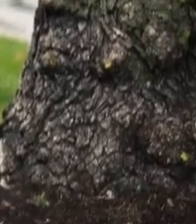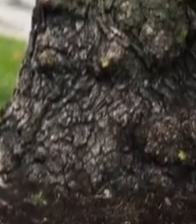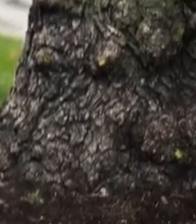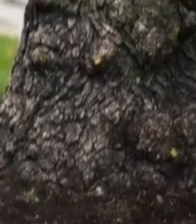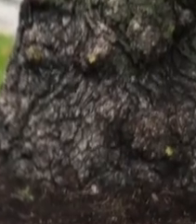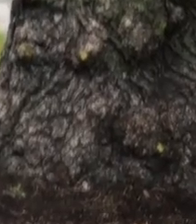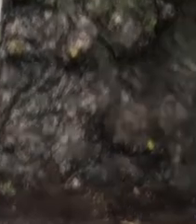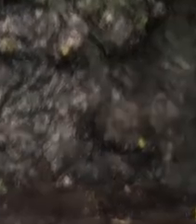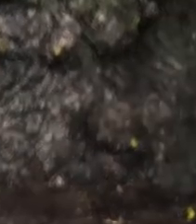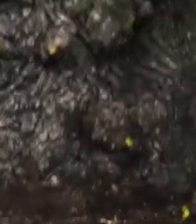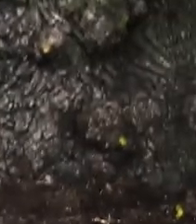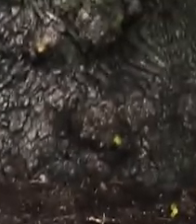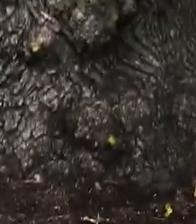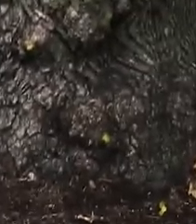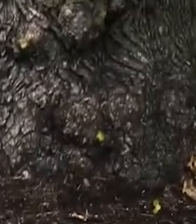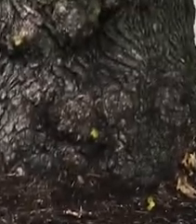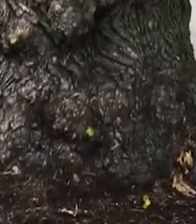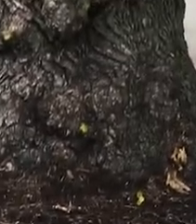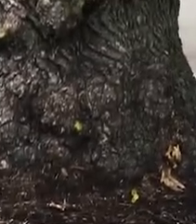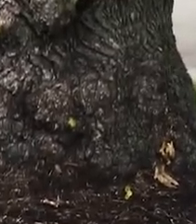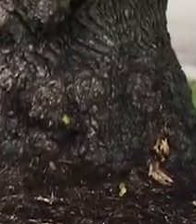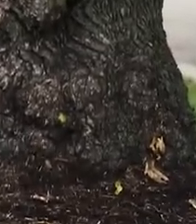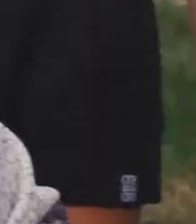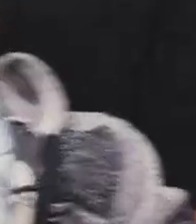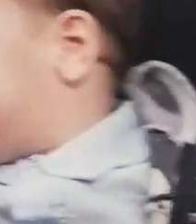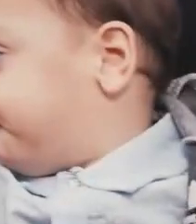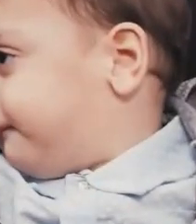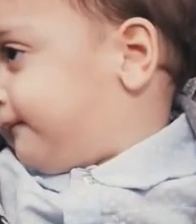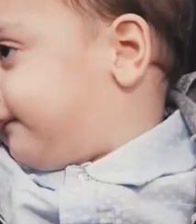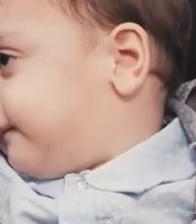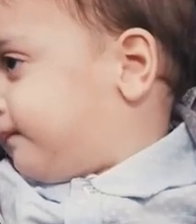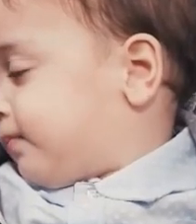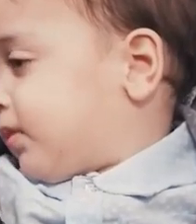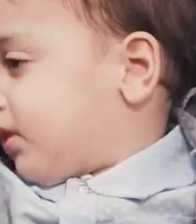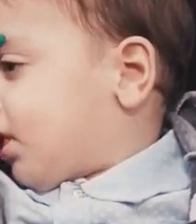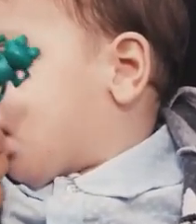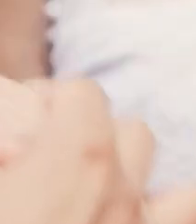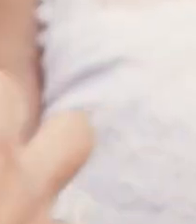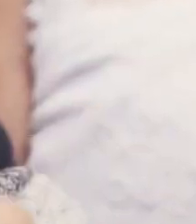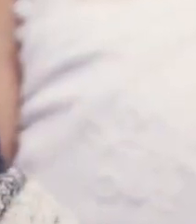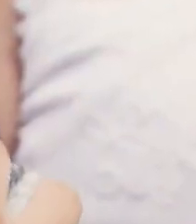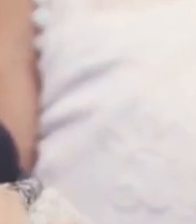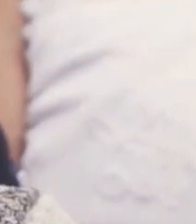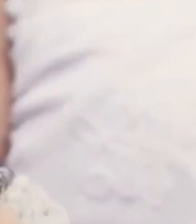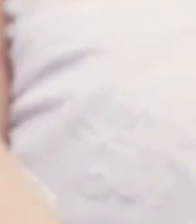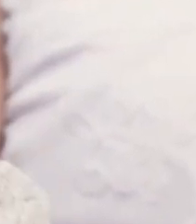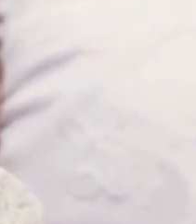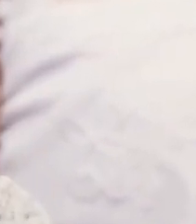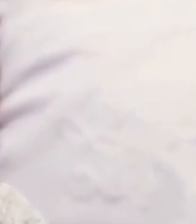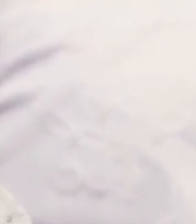A veces los pequeños nacen con alguna discapacidad o con algún retraso o en algún momento de esos 3 años